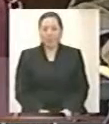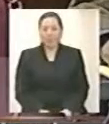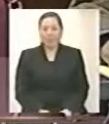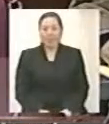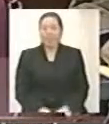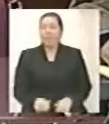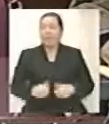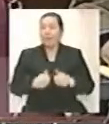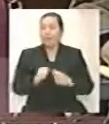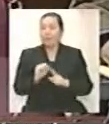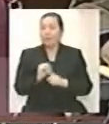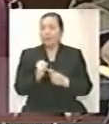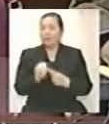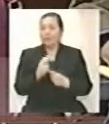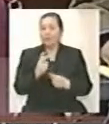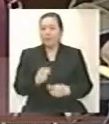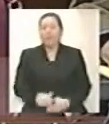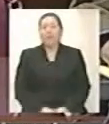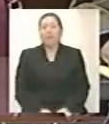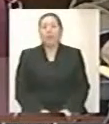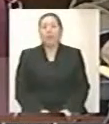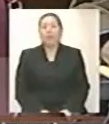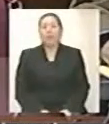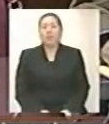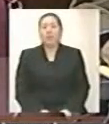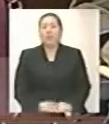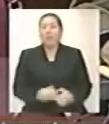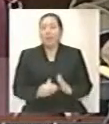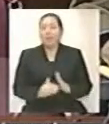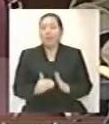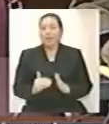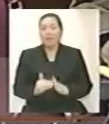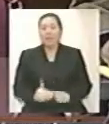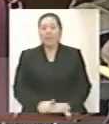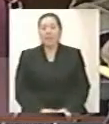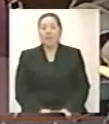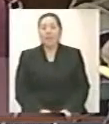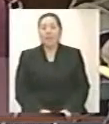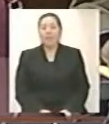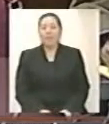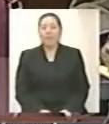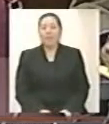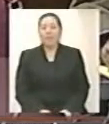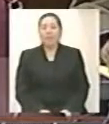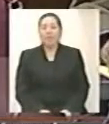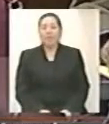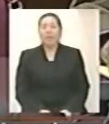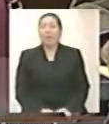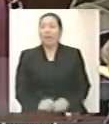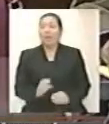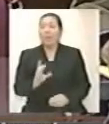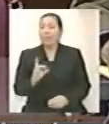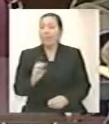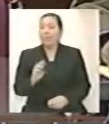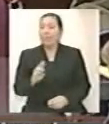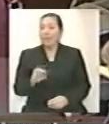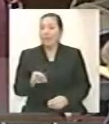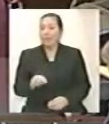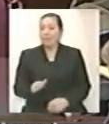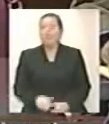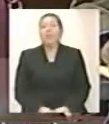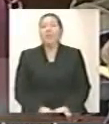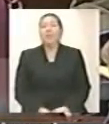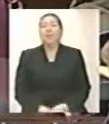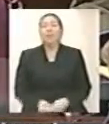de la vida social del Perú, desde las perspectivas de Gramsci y Mariátegui. Dahmer plantea el gobierno democrático